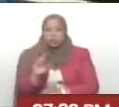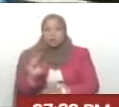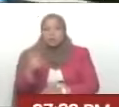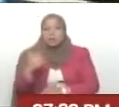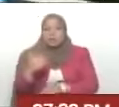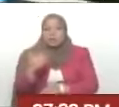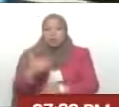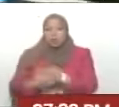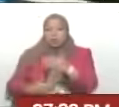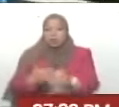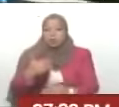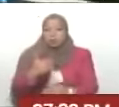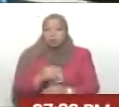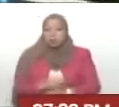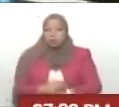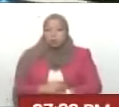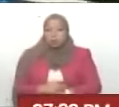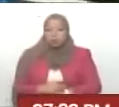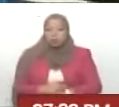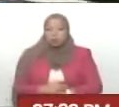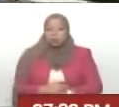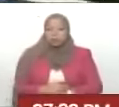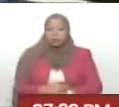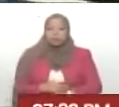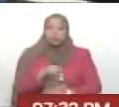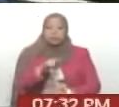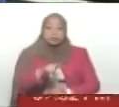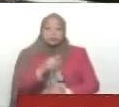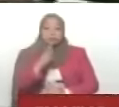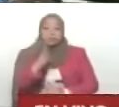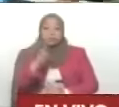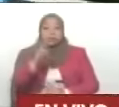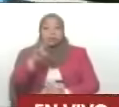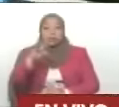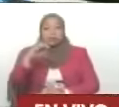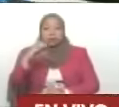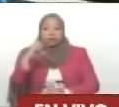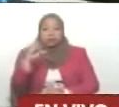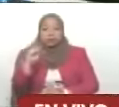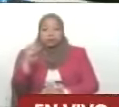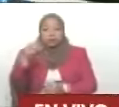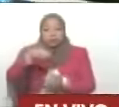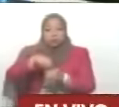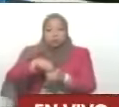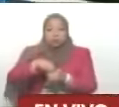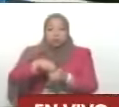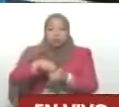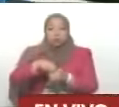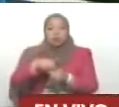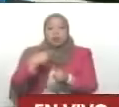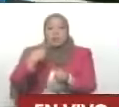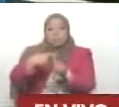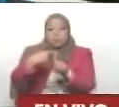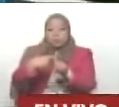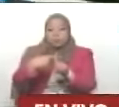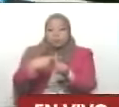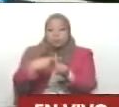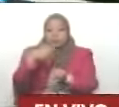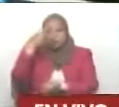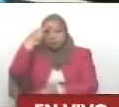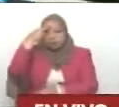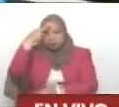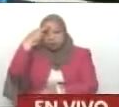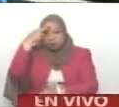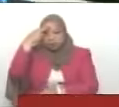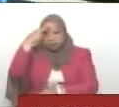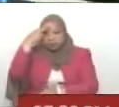pasos. Exacto. Entonces, desde que se creó el BRICS, ahora con la inclusión del BRICS Plus, que está Arabia Saudita, Emiratos